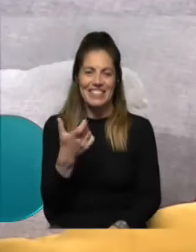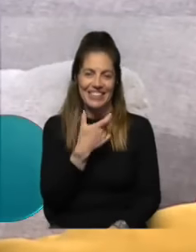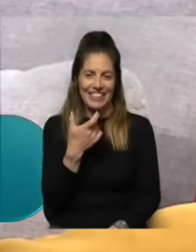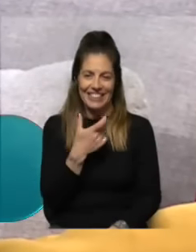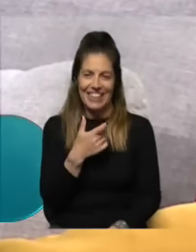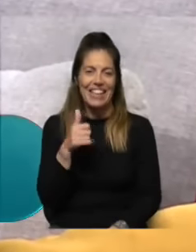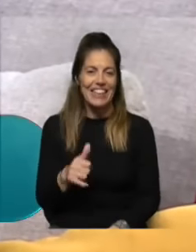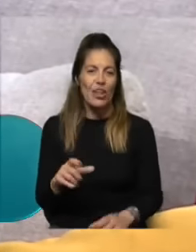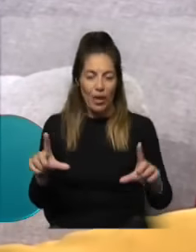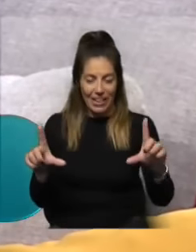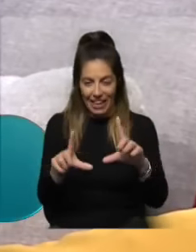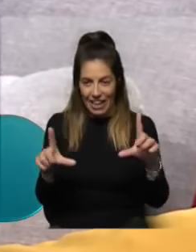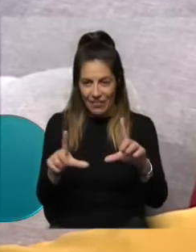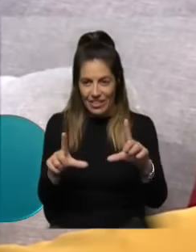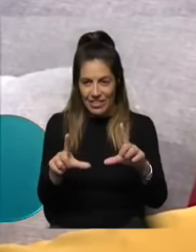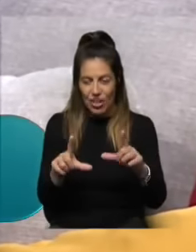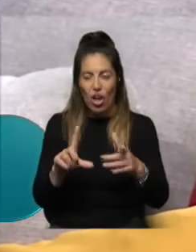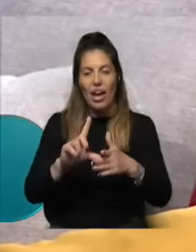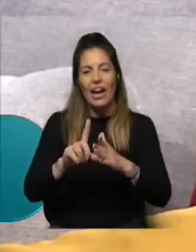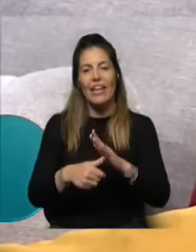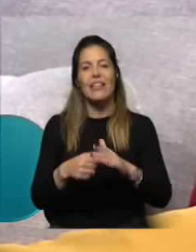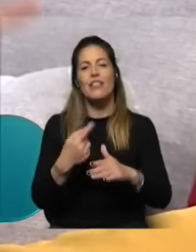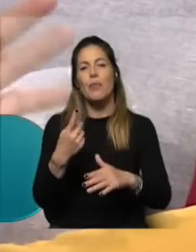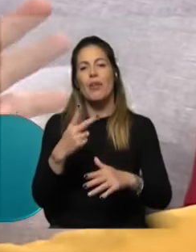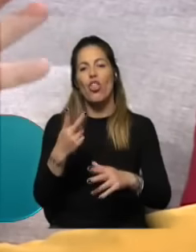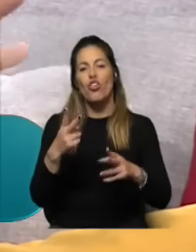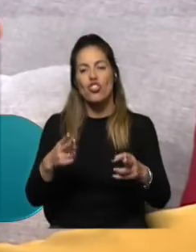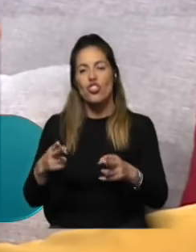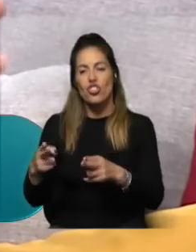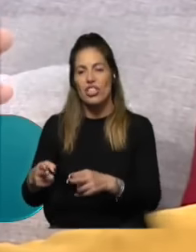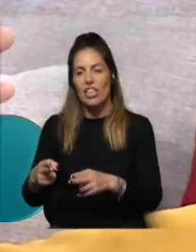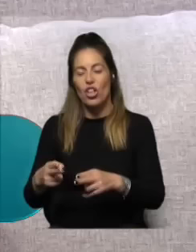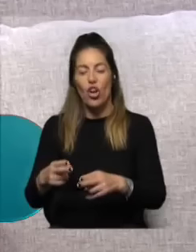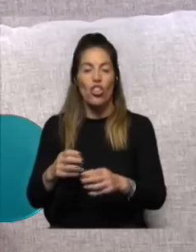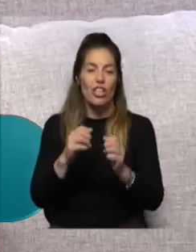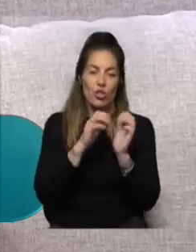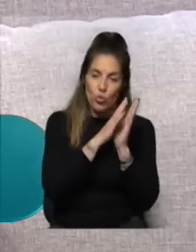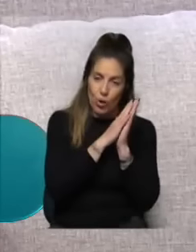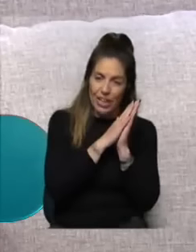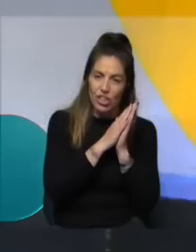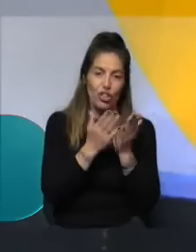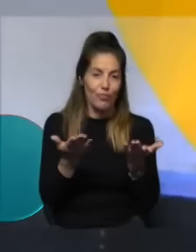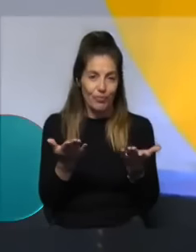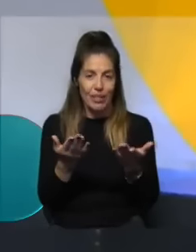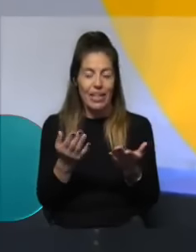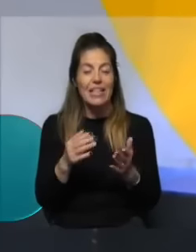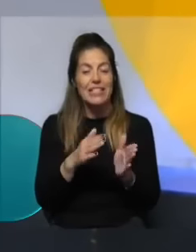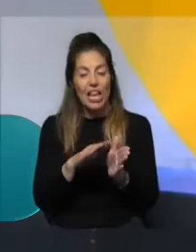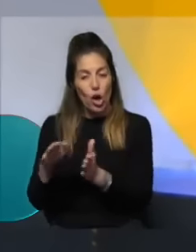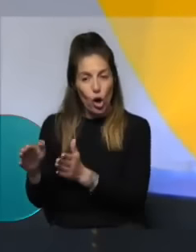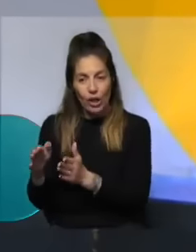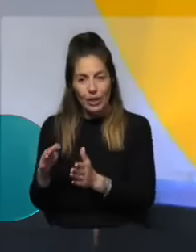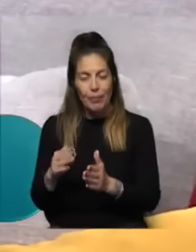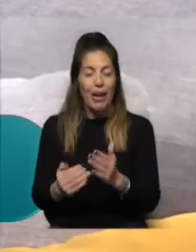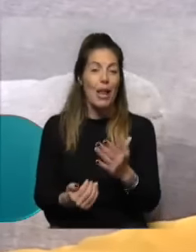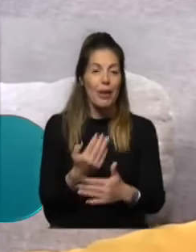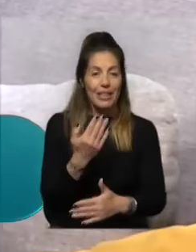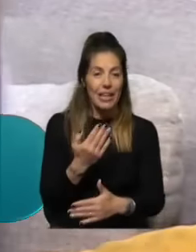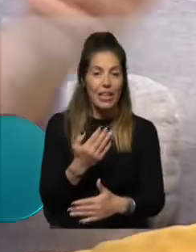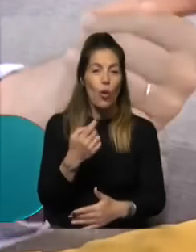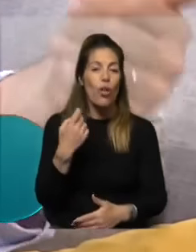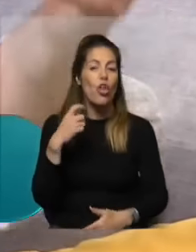tener una televisión donde retrasa los primeros dos ciclos de sueño. Los ciclos de sueño se retrasan y se corren para la mañana. Cuando